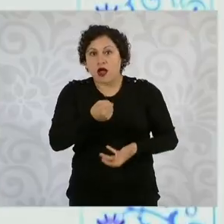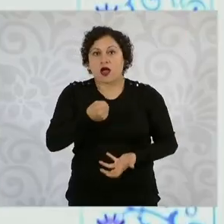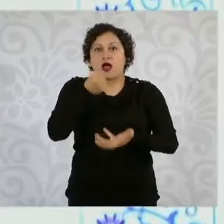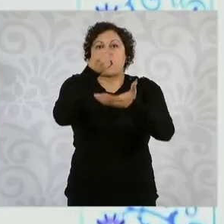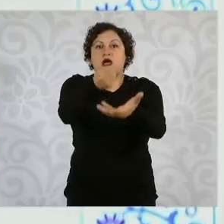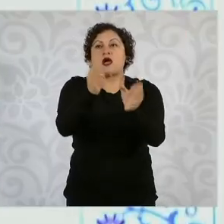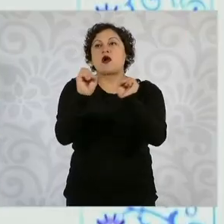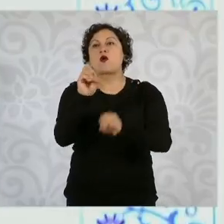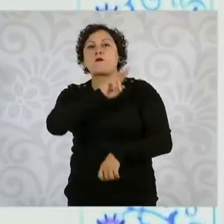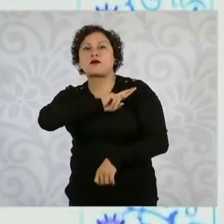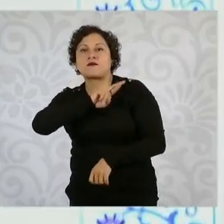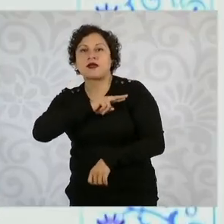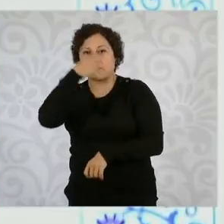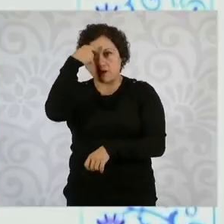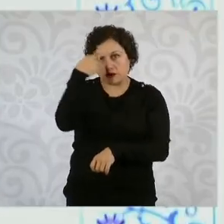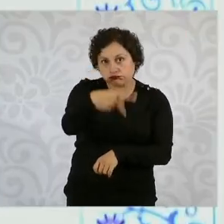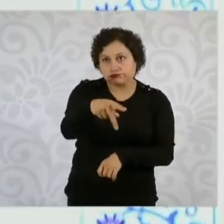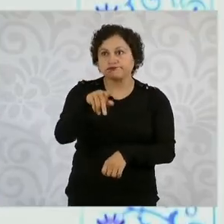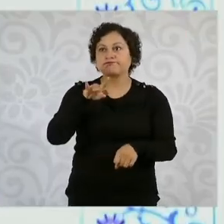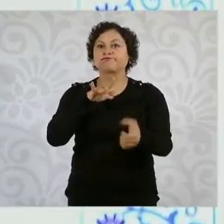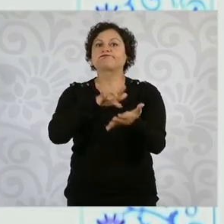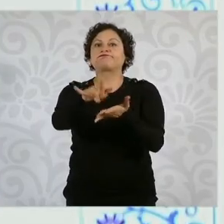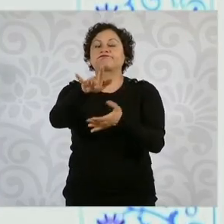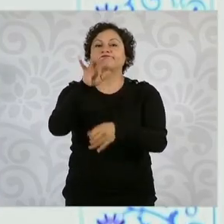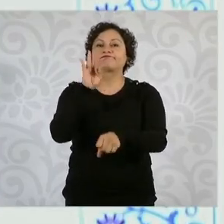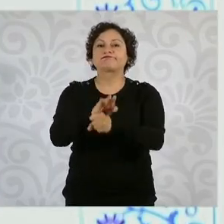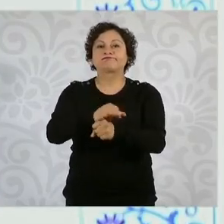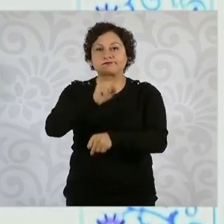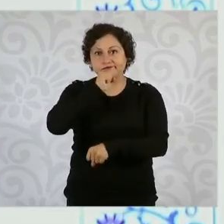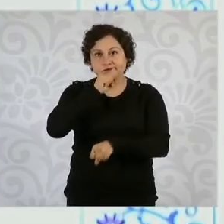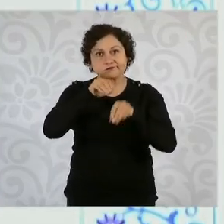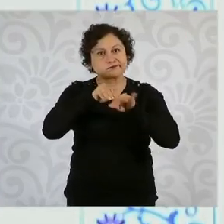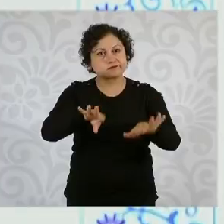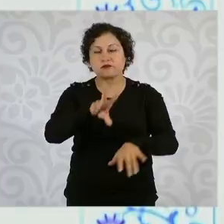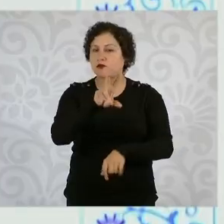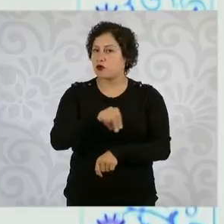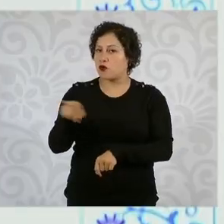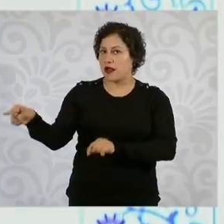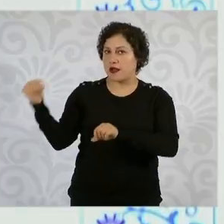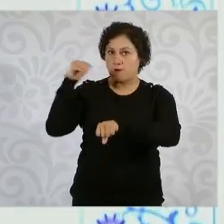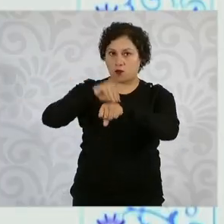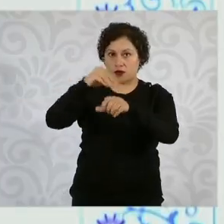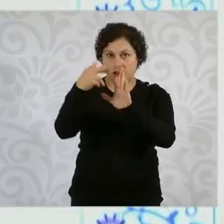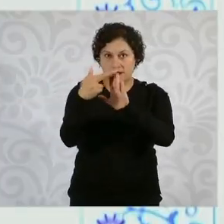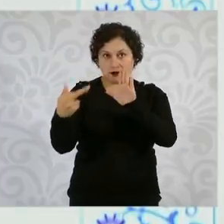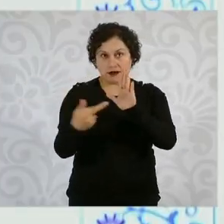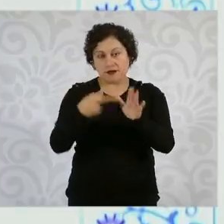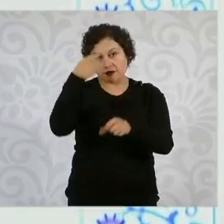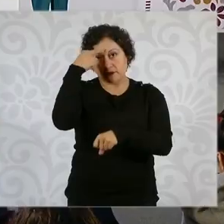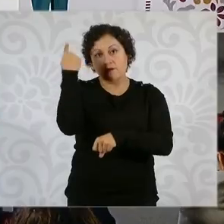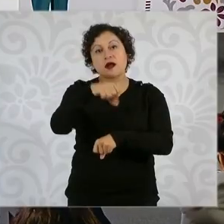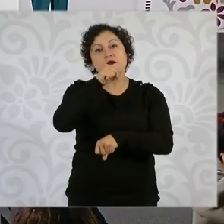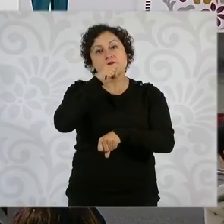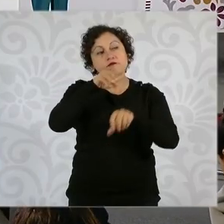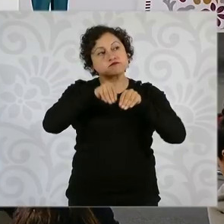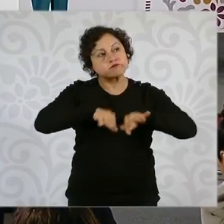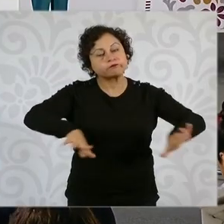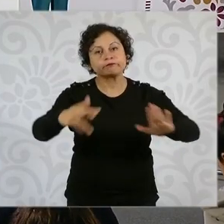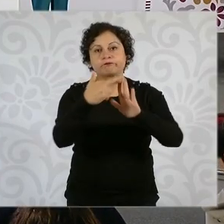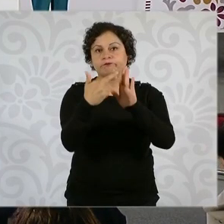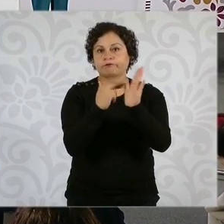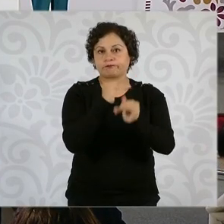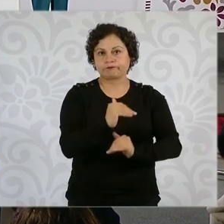en sus campañas. Debe determinar los topes máximos de gastos personales de campaña y las reglas